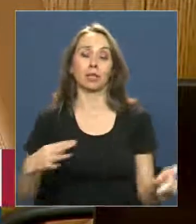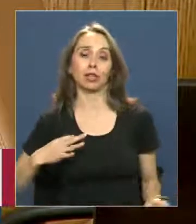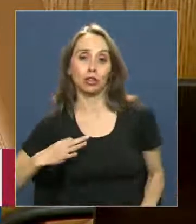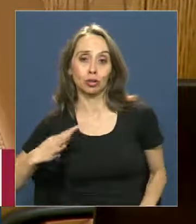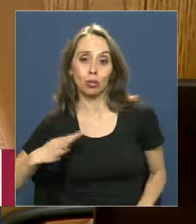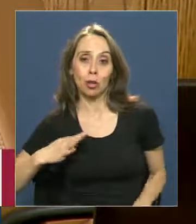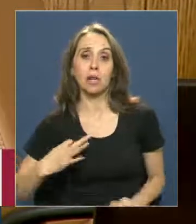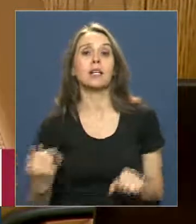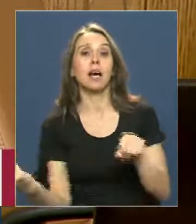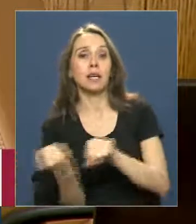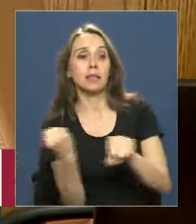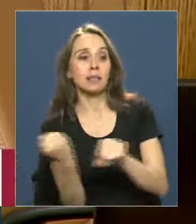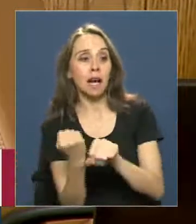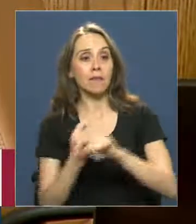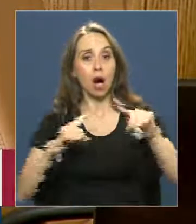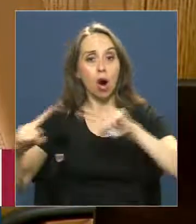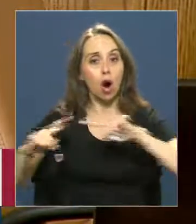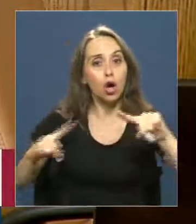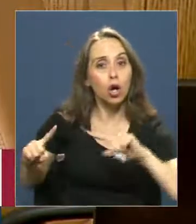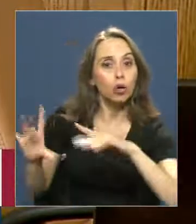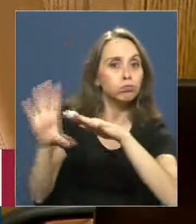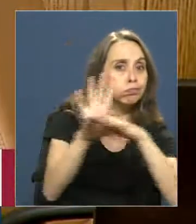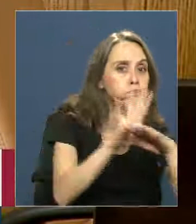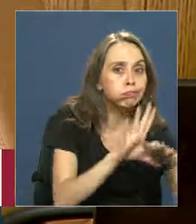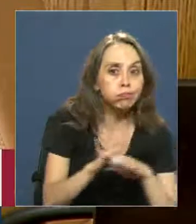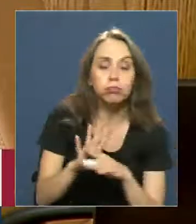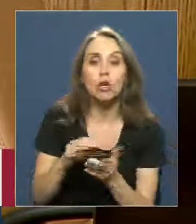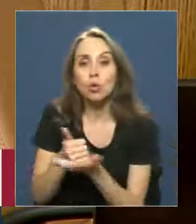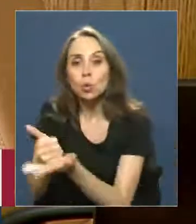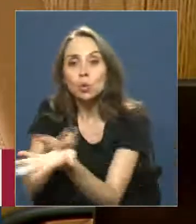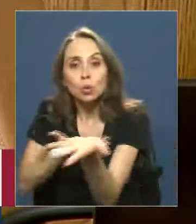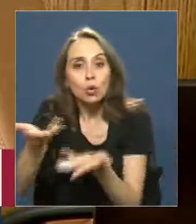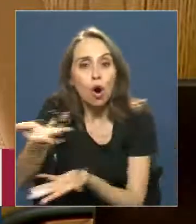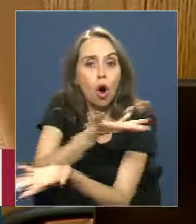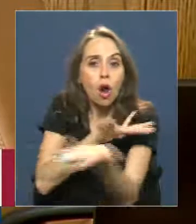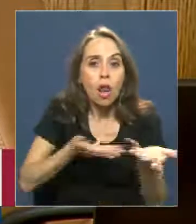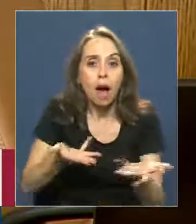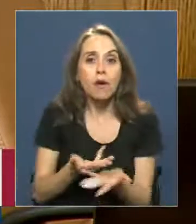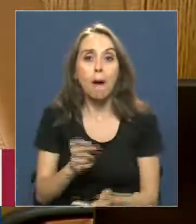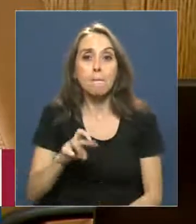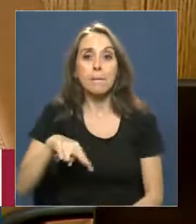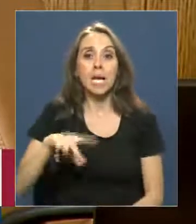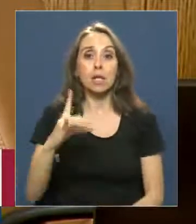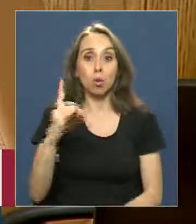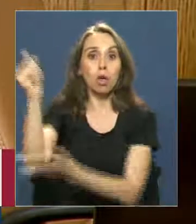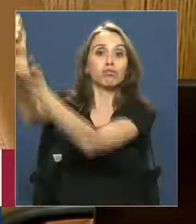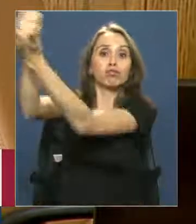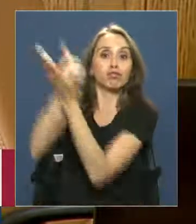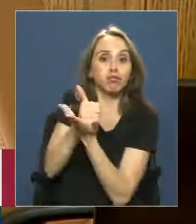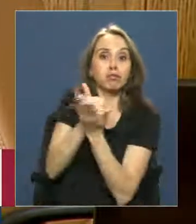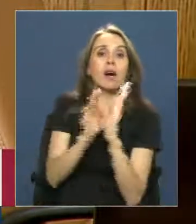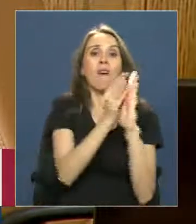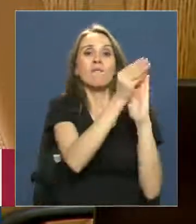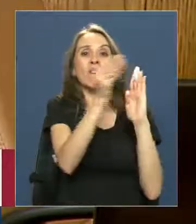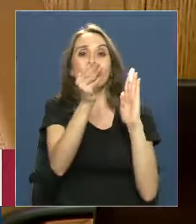el trabajo coordinado y con colaboración que hemos tenido del PNUD, por ejemplo, de la